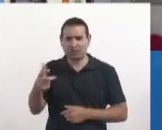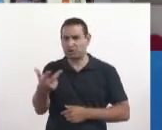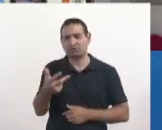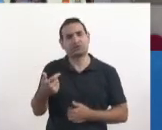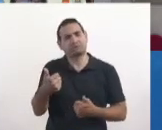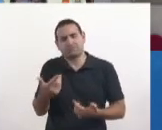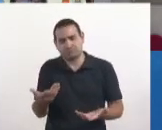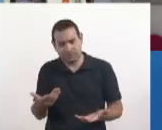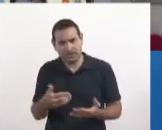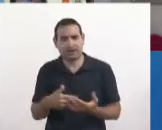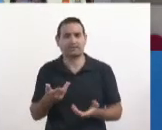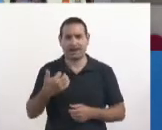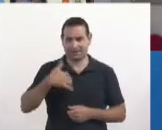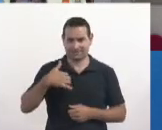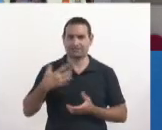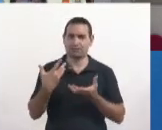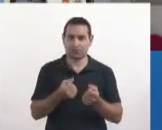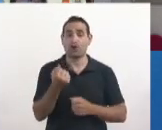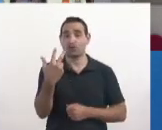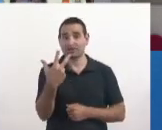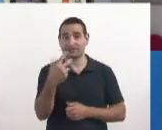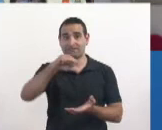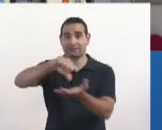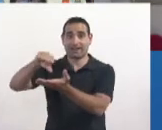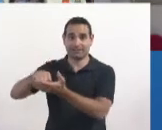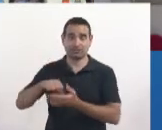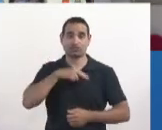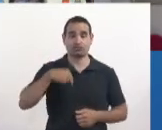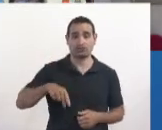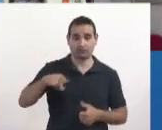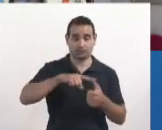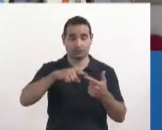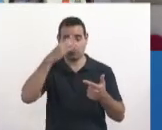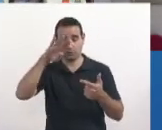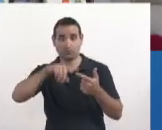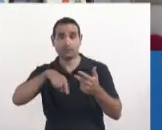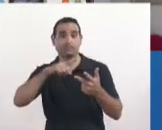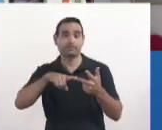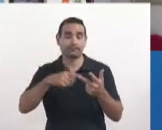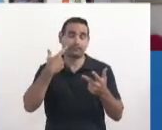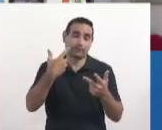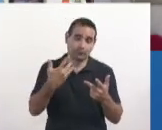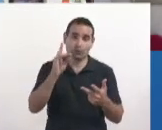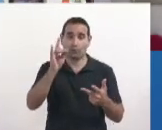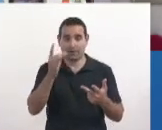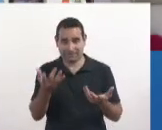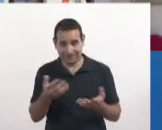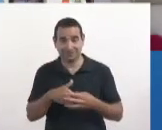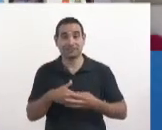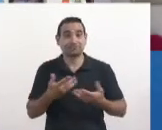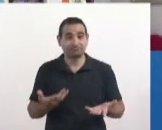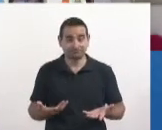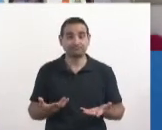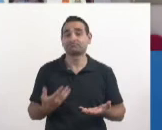muy bien al país en estos tres países estratégicos como son China, Cuba y por supuesto Bolivia. Así que